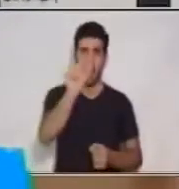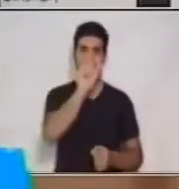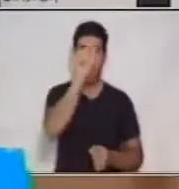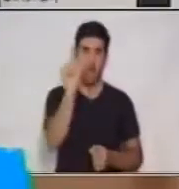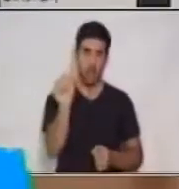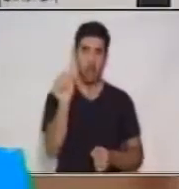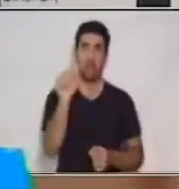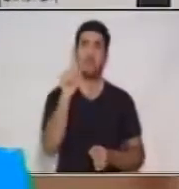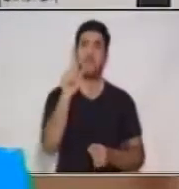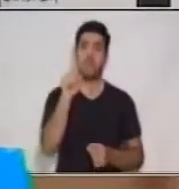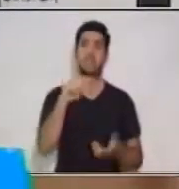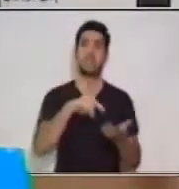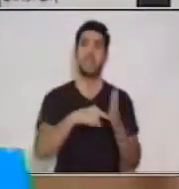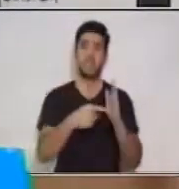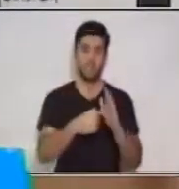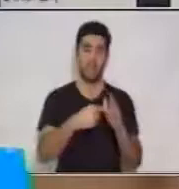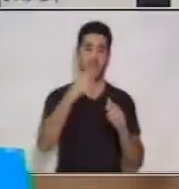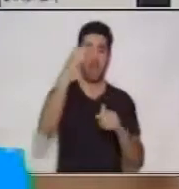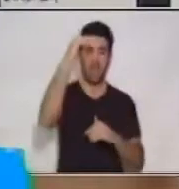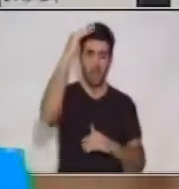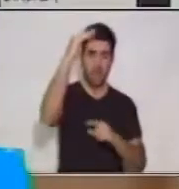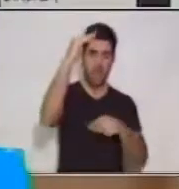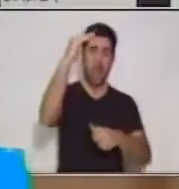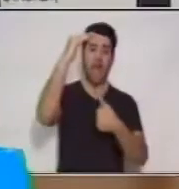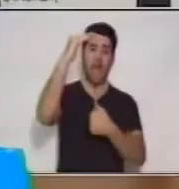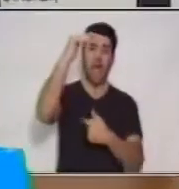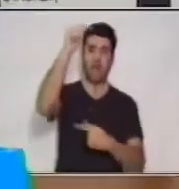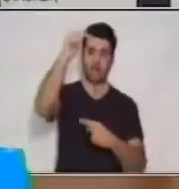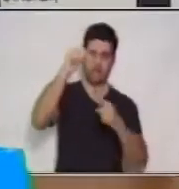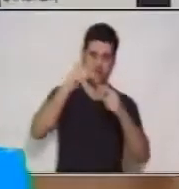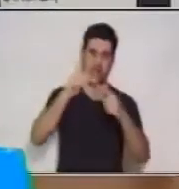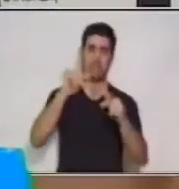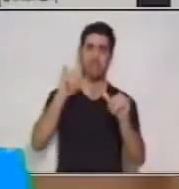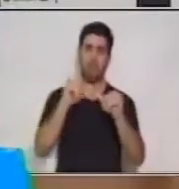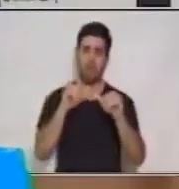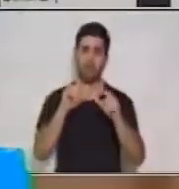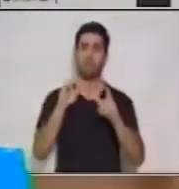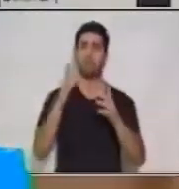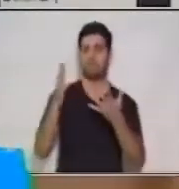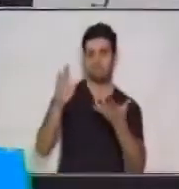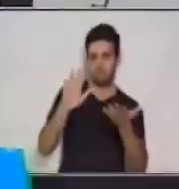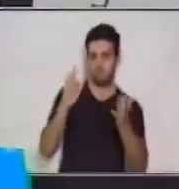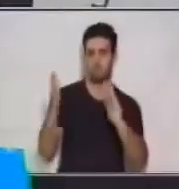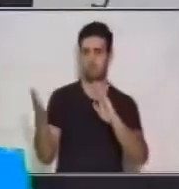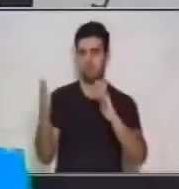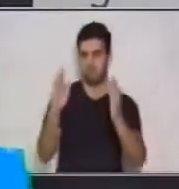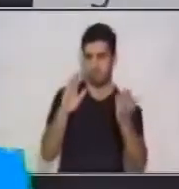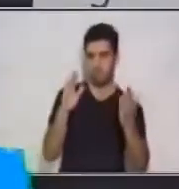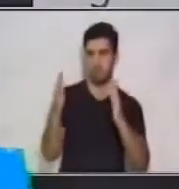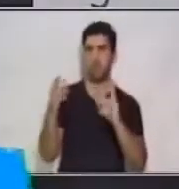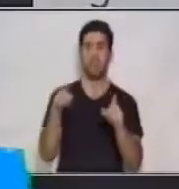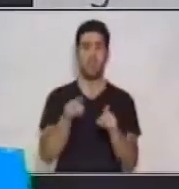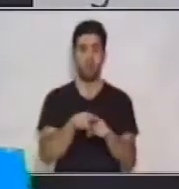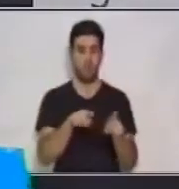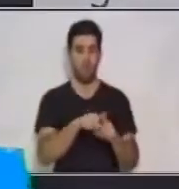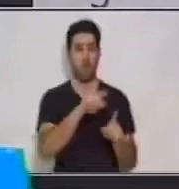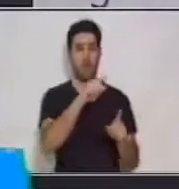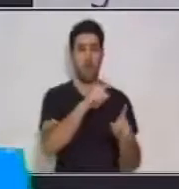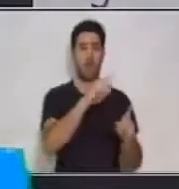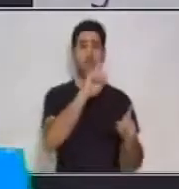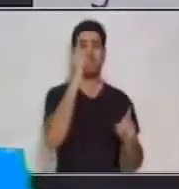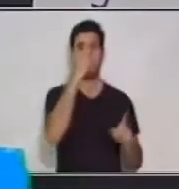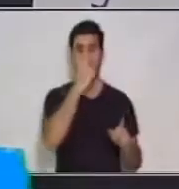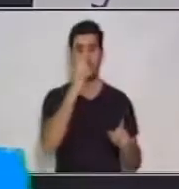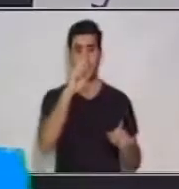es proporcional al tamaño del lado A. Y el seno de